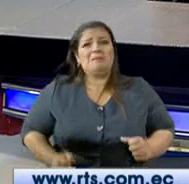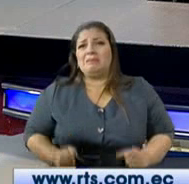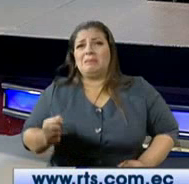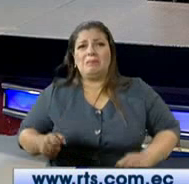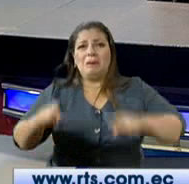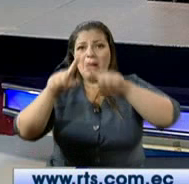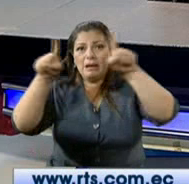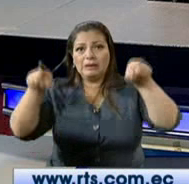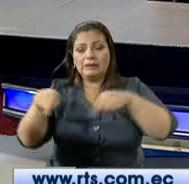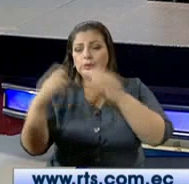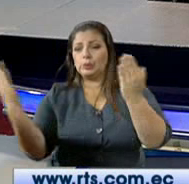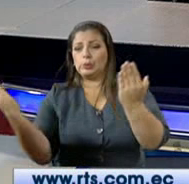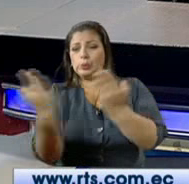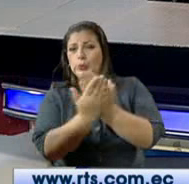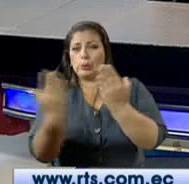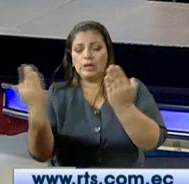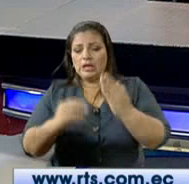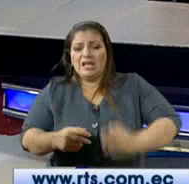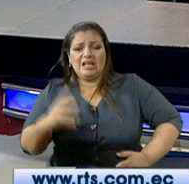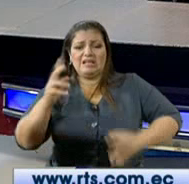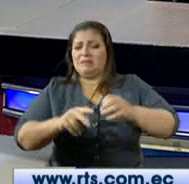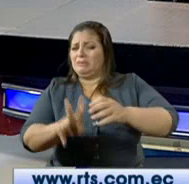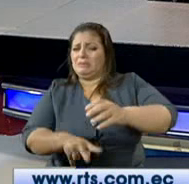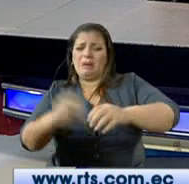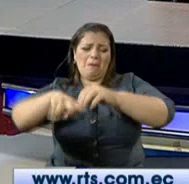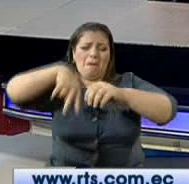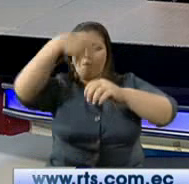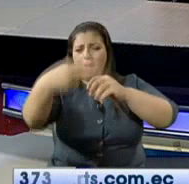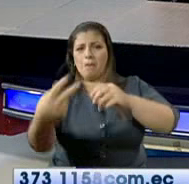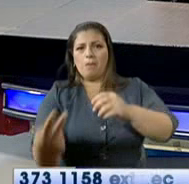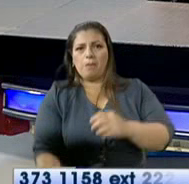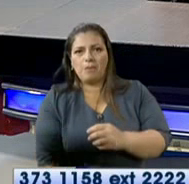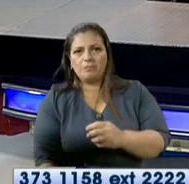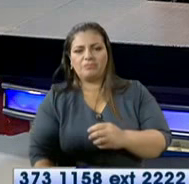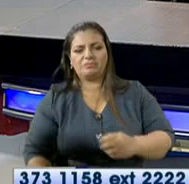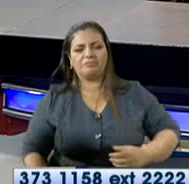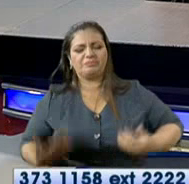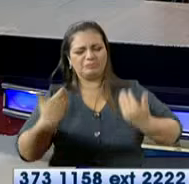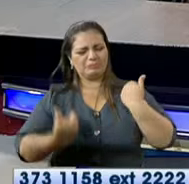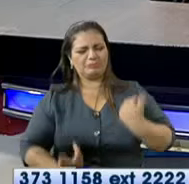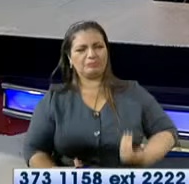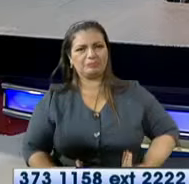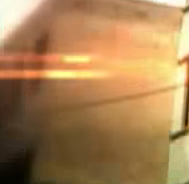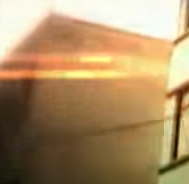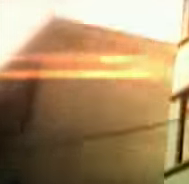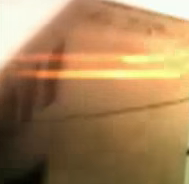que alarmó a los habitantes y transeúntes de ese sector.